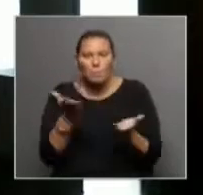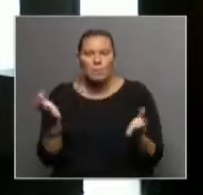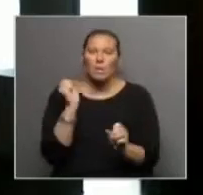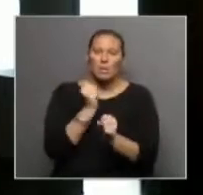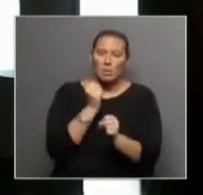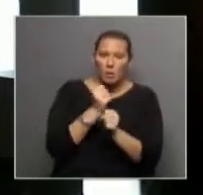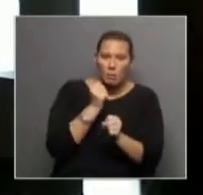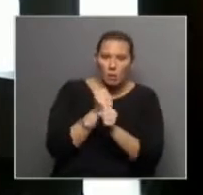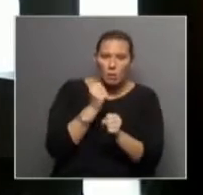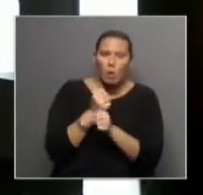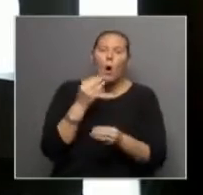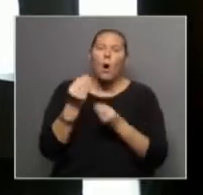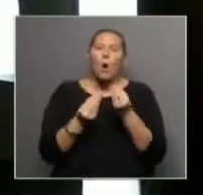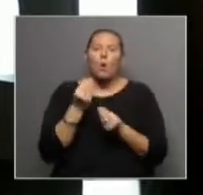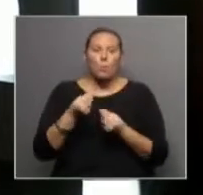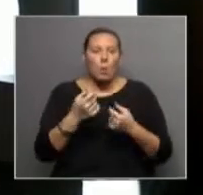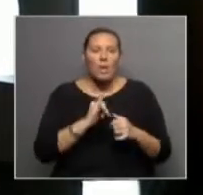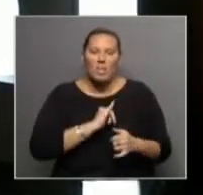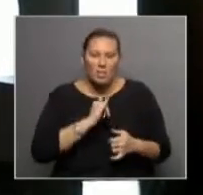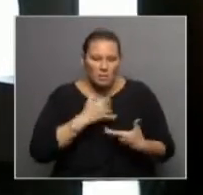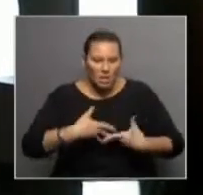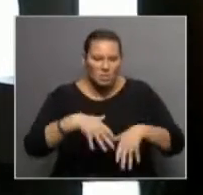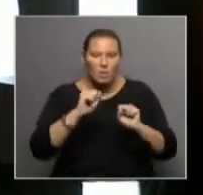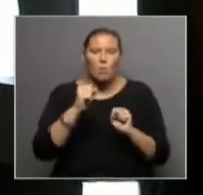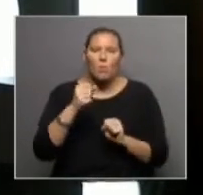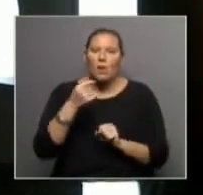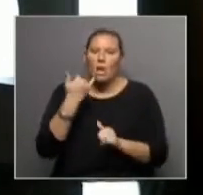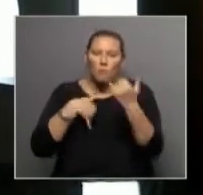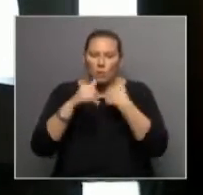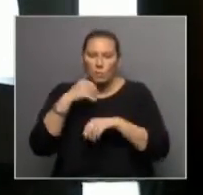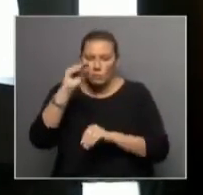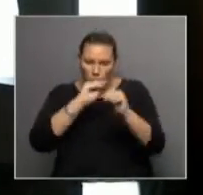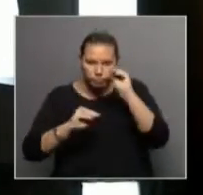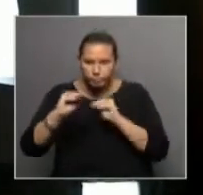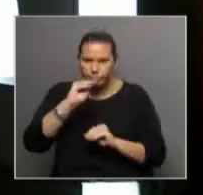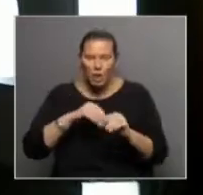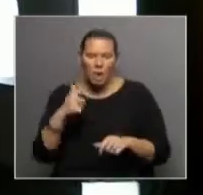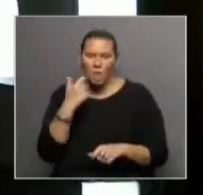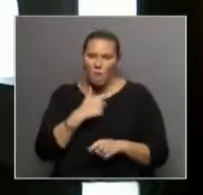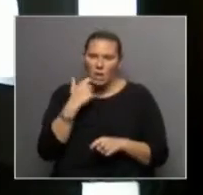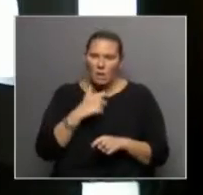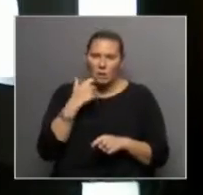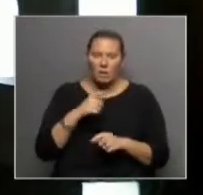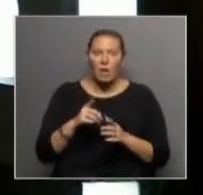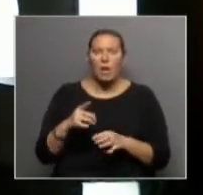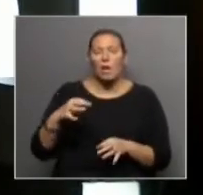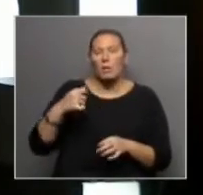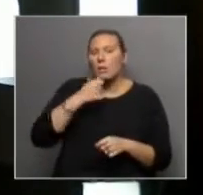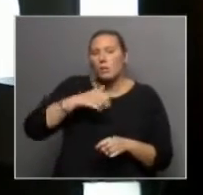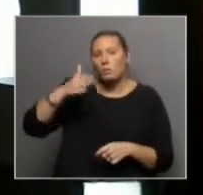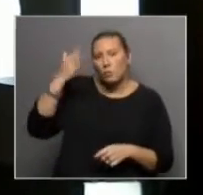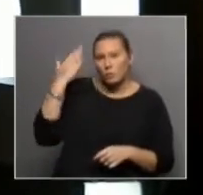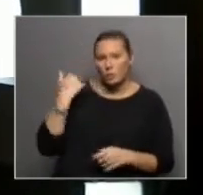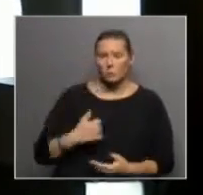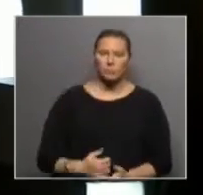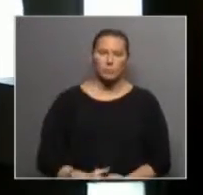trabajo, mostrando cómo se devuelven identidades, se completan vacíos, se rellenan los espacios en blanco en el libro de nuestra